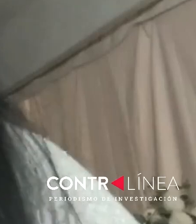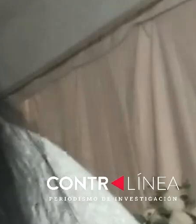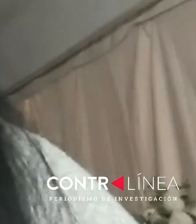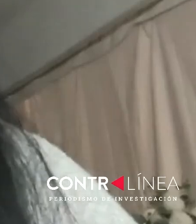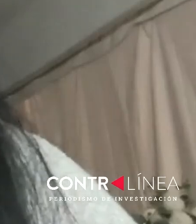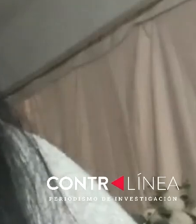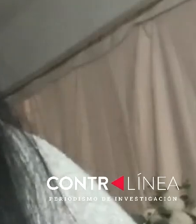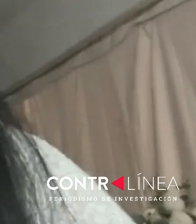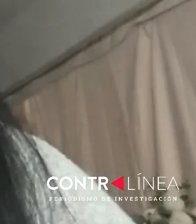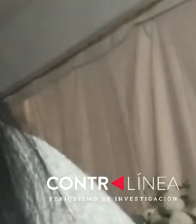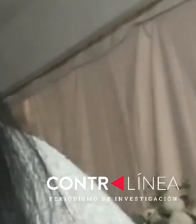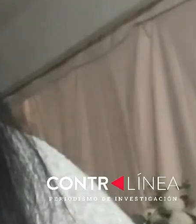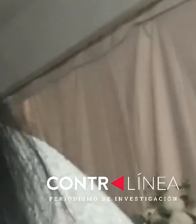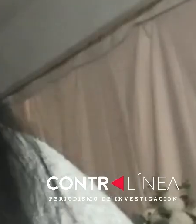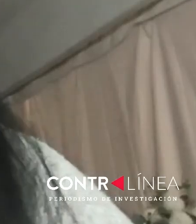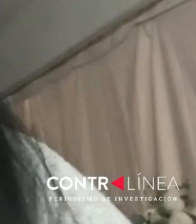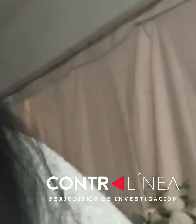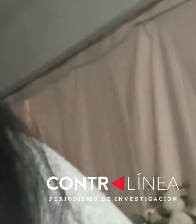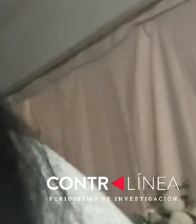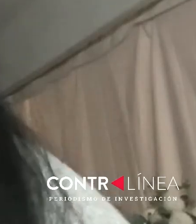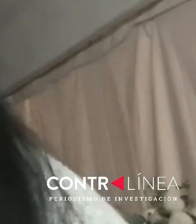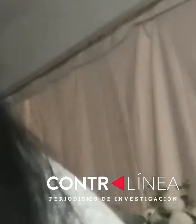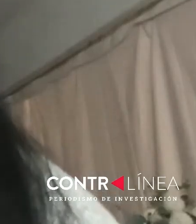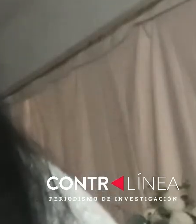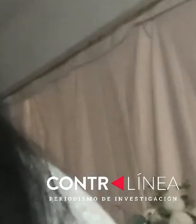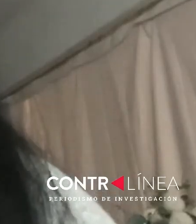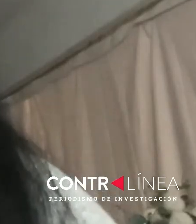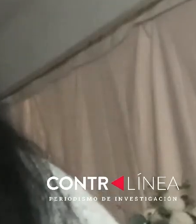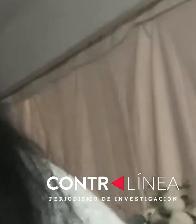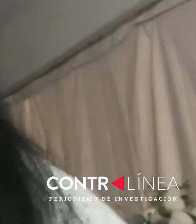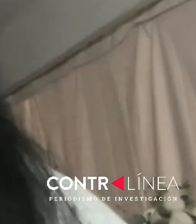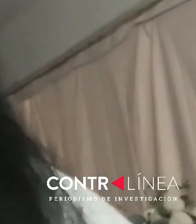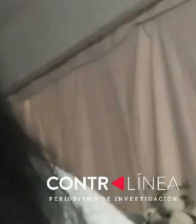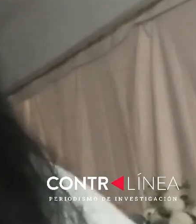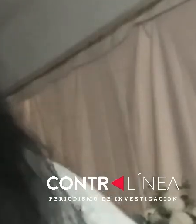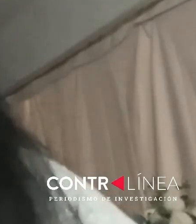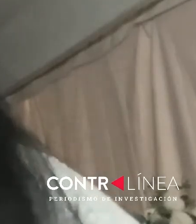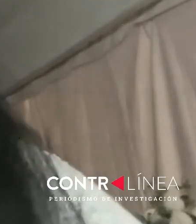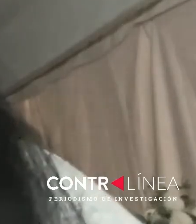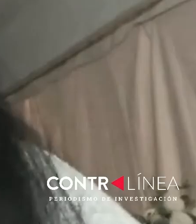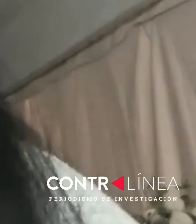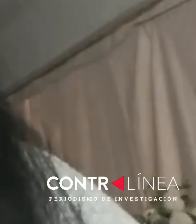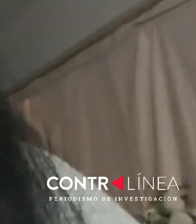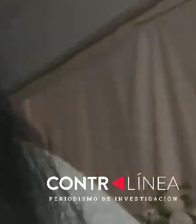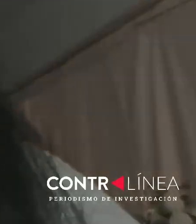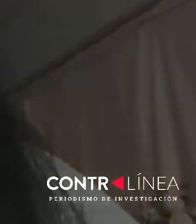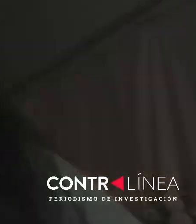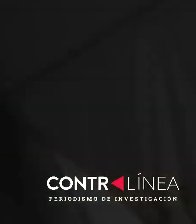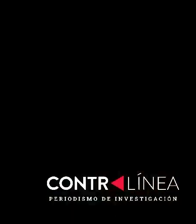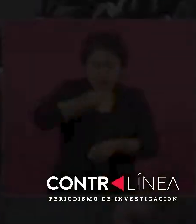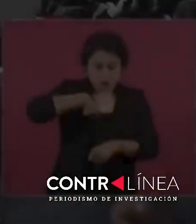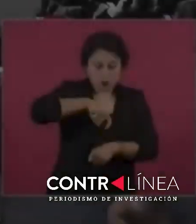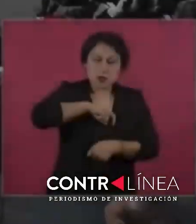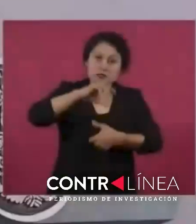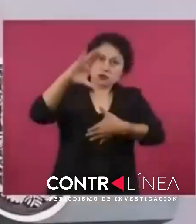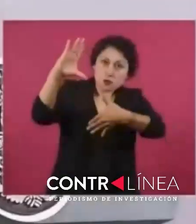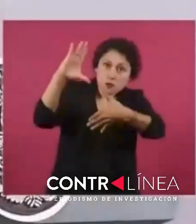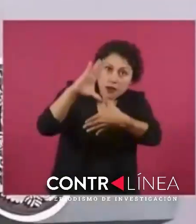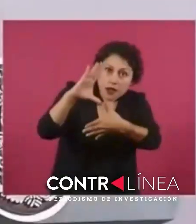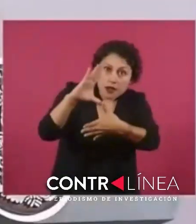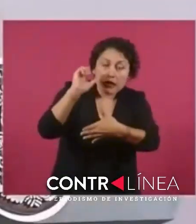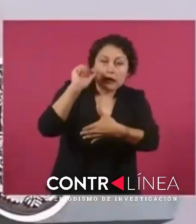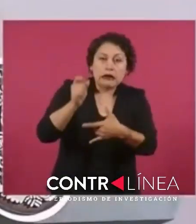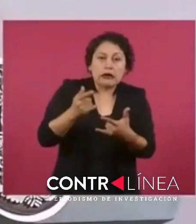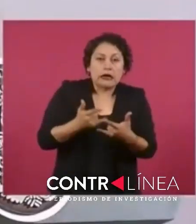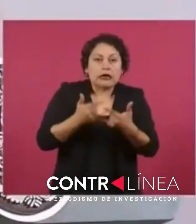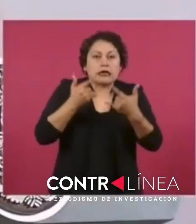también por que lo que causa sufrimiento se corrija. Vamos a escucharlo. Toda gesta histórica ha